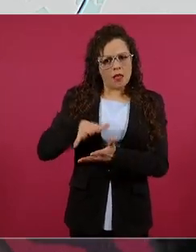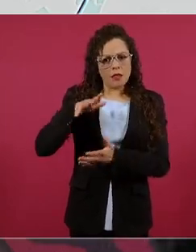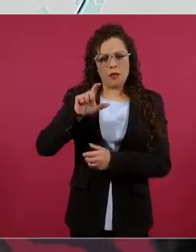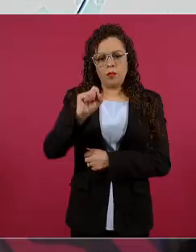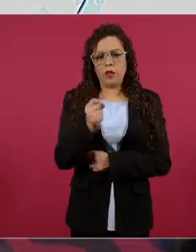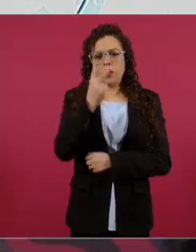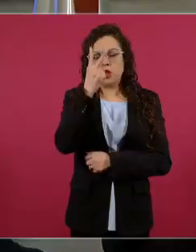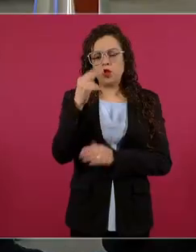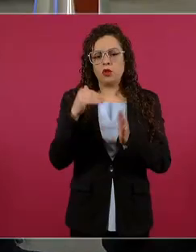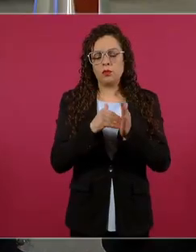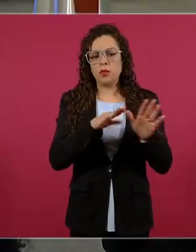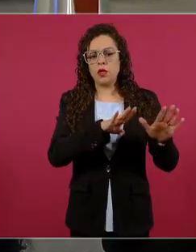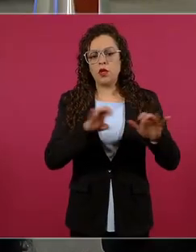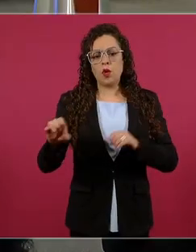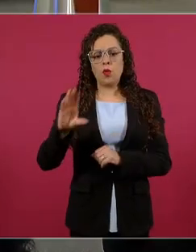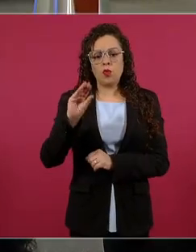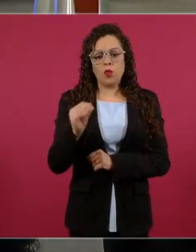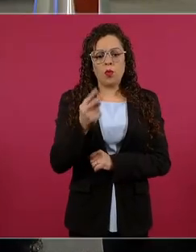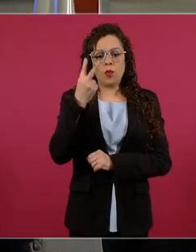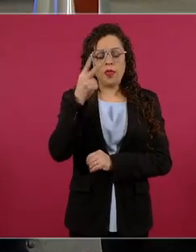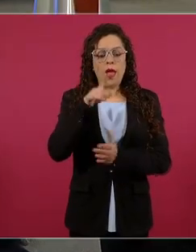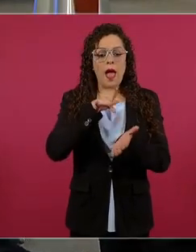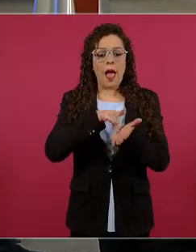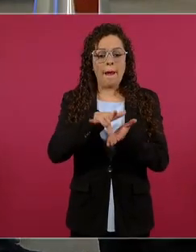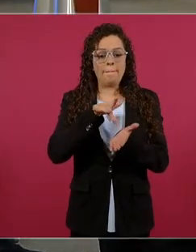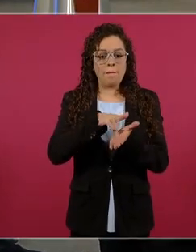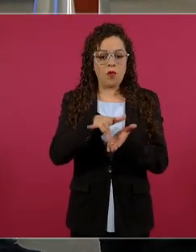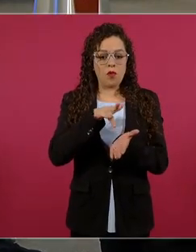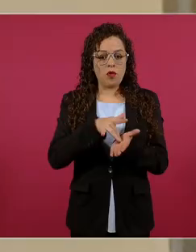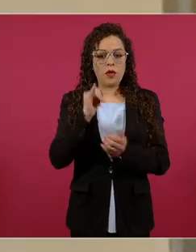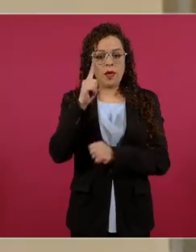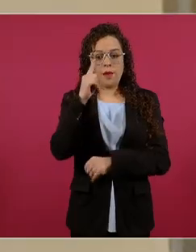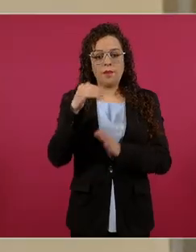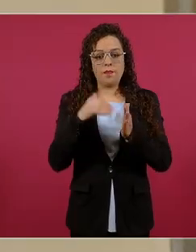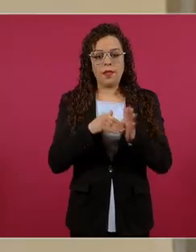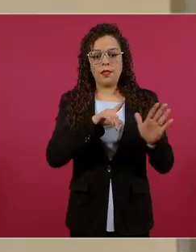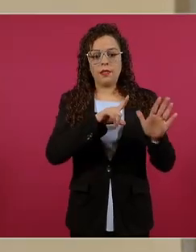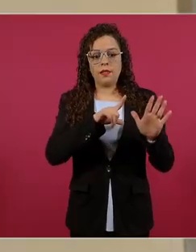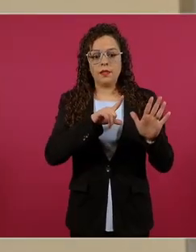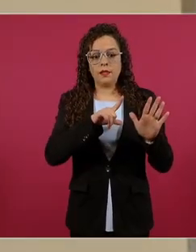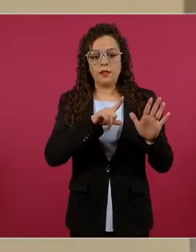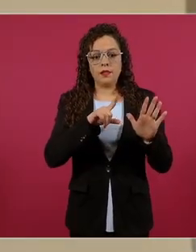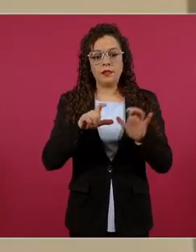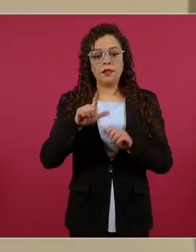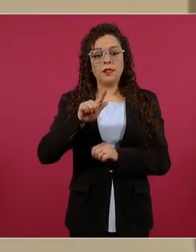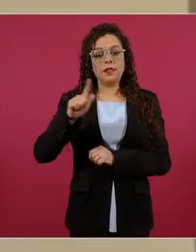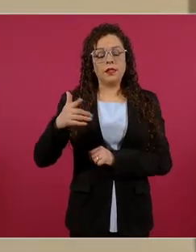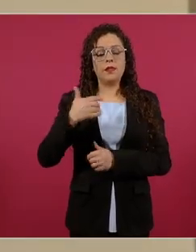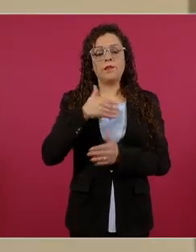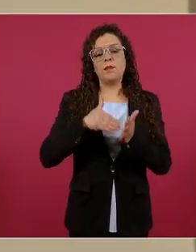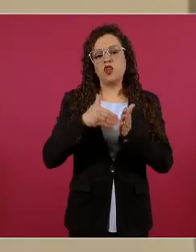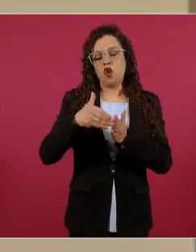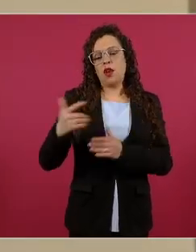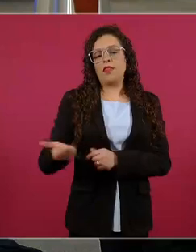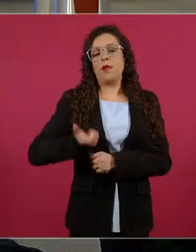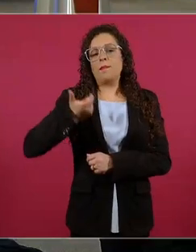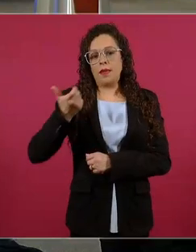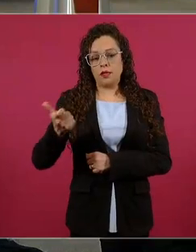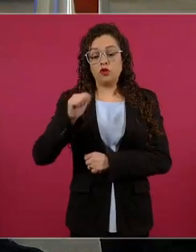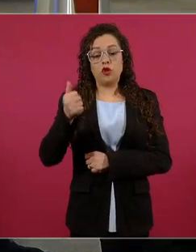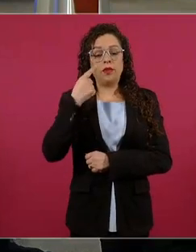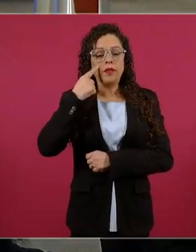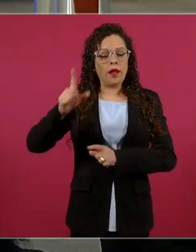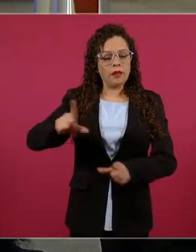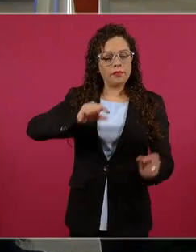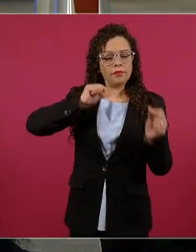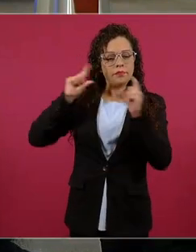22.992 apoyos de vivienda y 1.077 millones de pesos. En la que sigue podemos